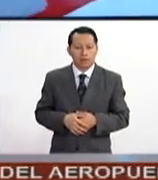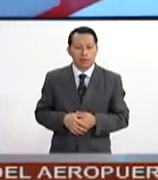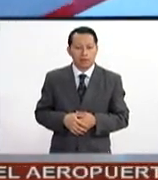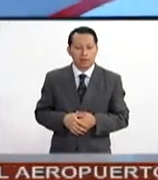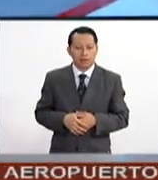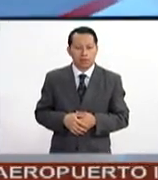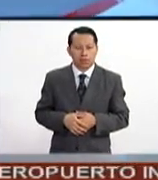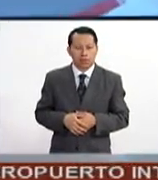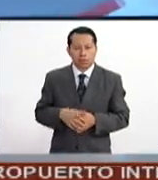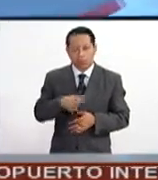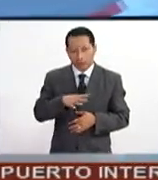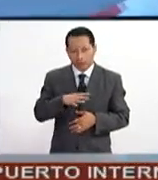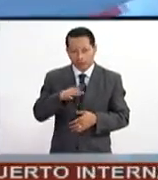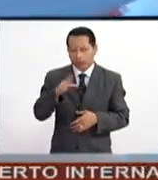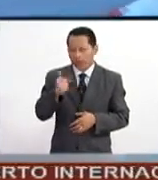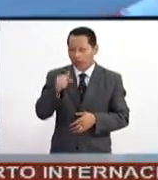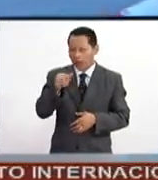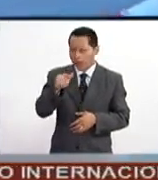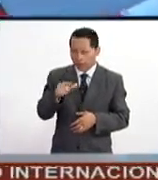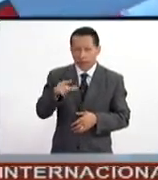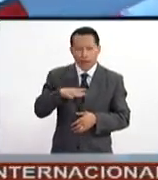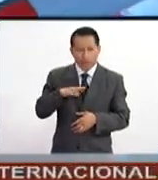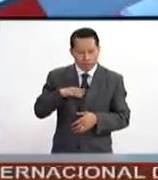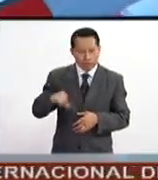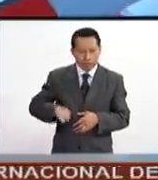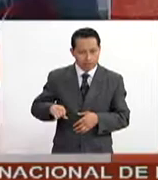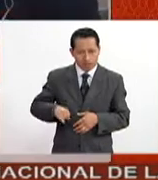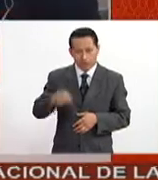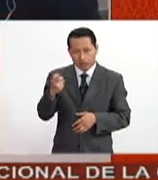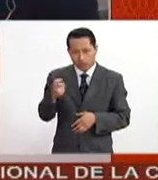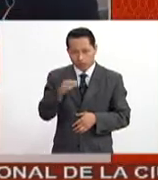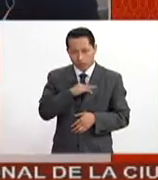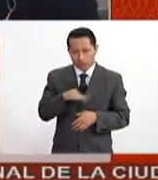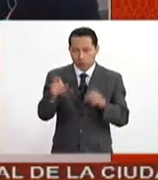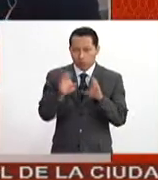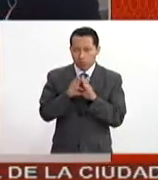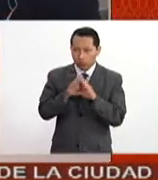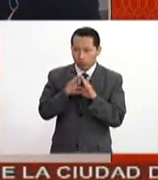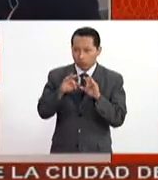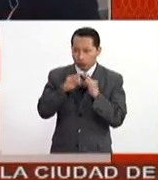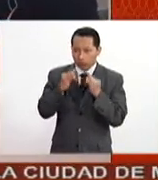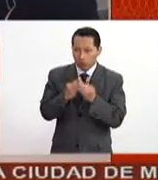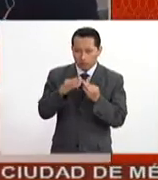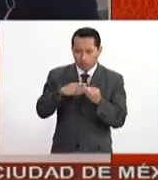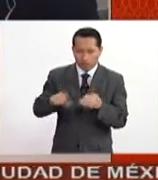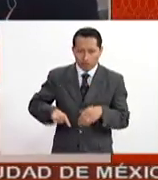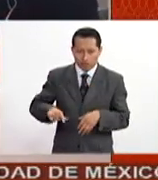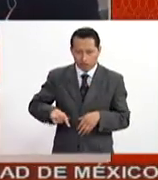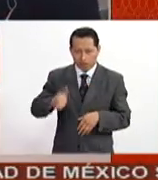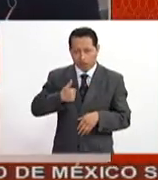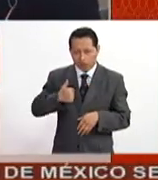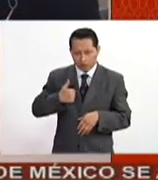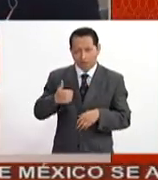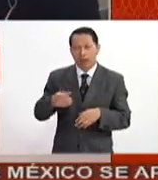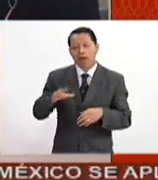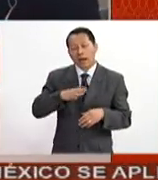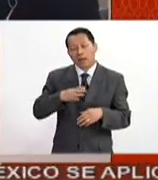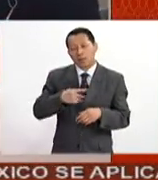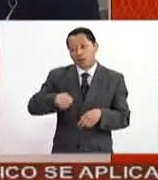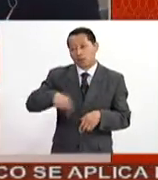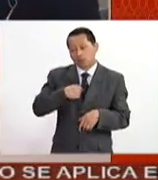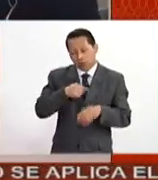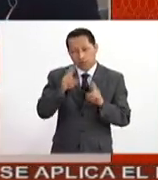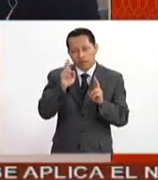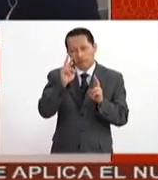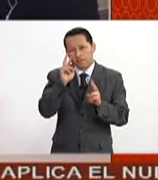Pues muchísimas gracias, Gabriel. Interesante esta posición del gobierno canadiense ante algo que a nosotros ya nos había llegado, esta